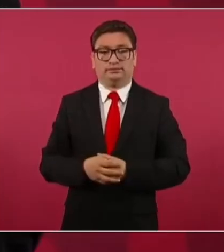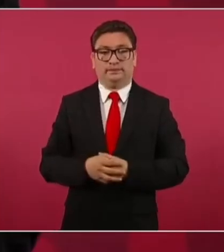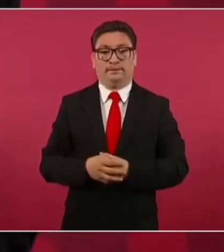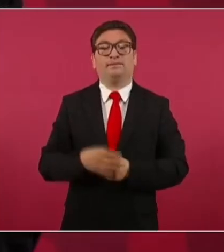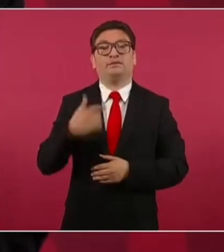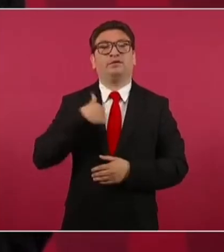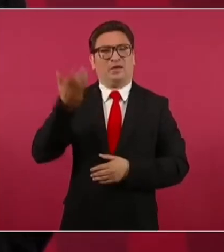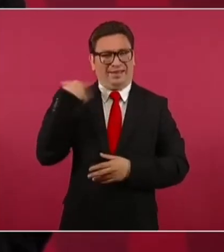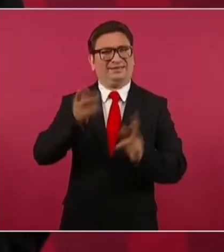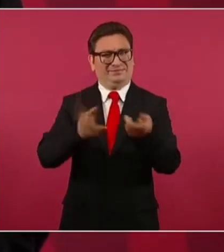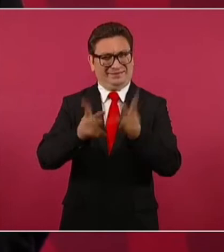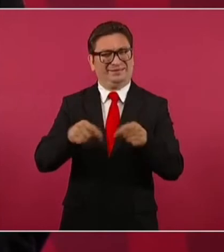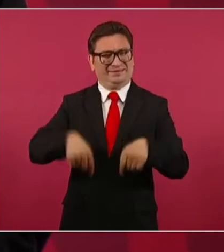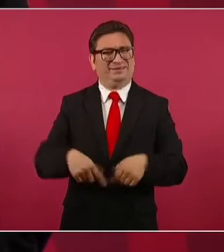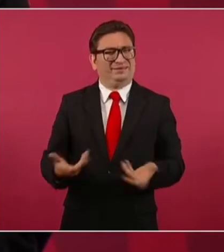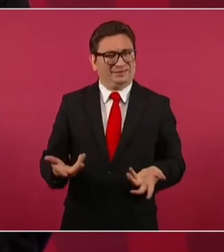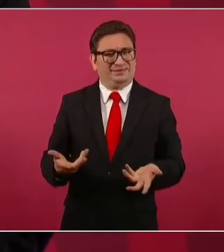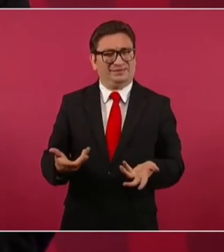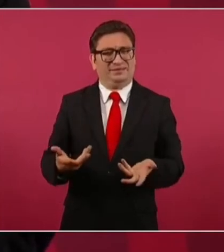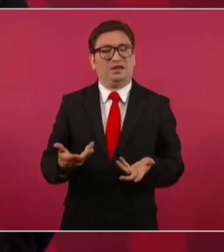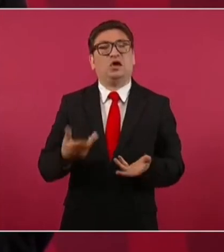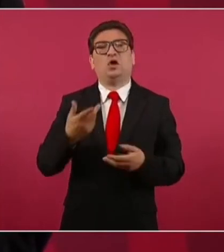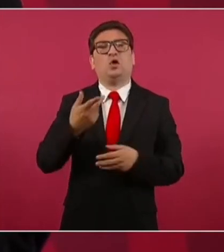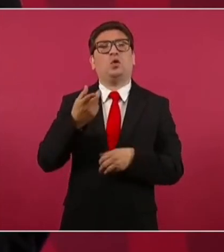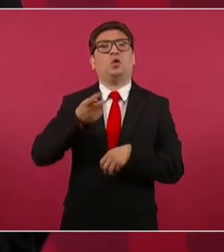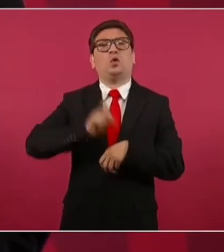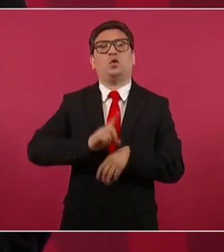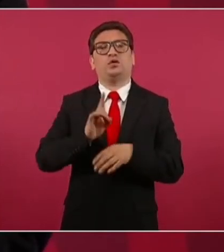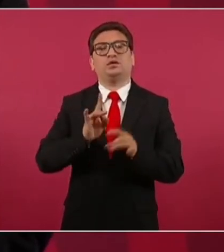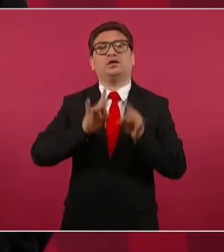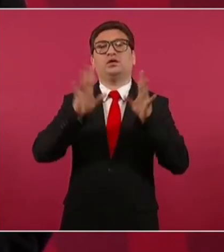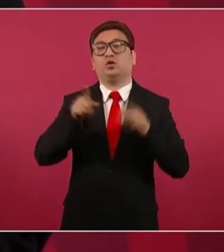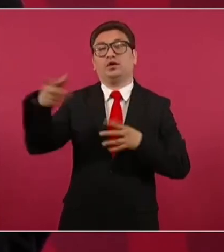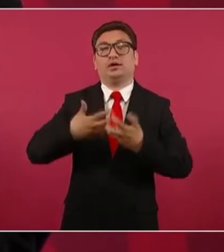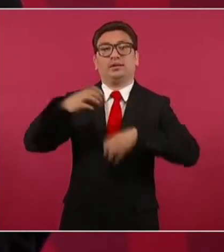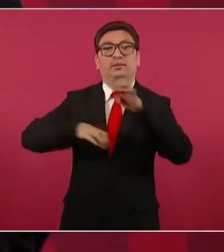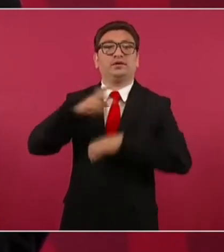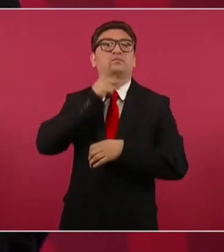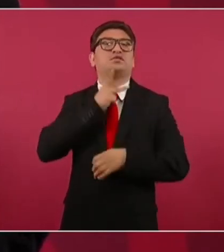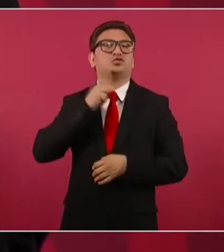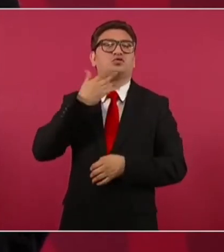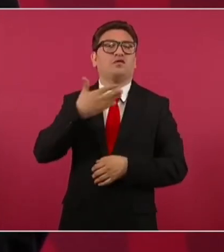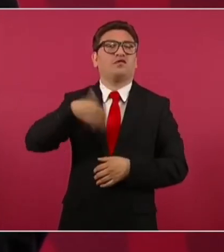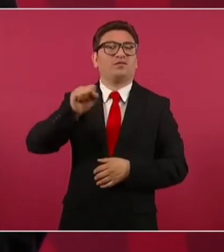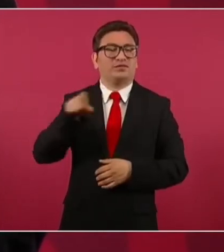Yo les platiqué aquí de un caso de una empresa petrolera